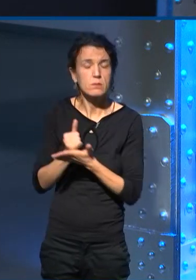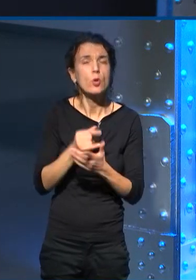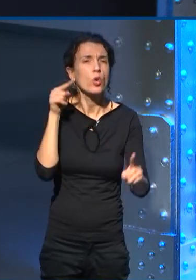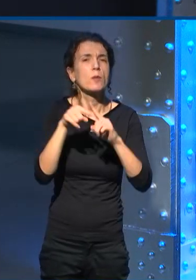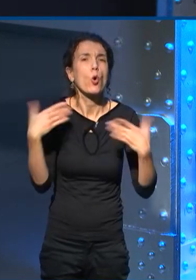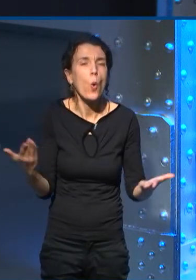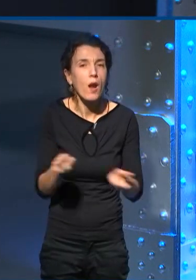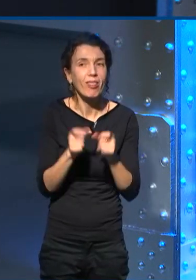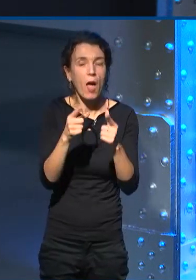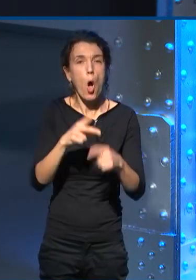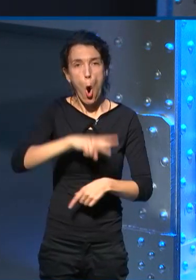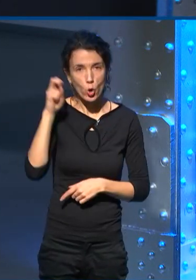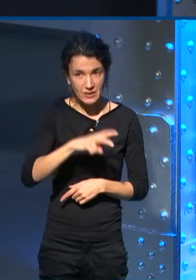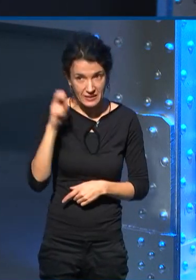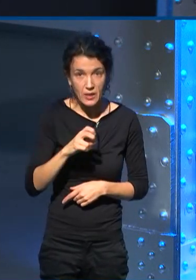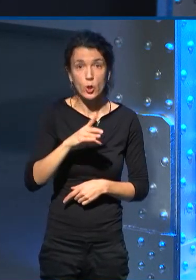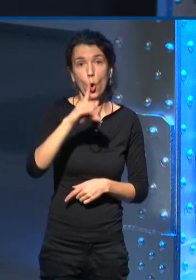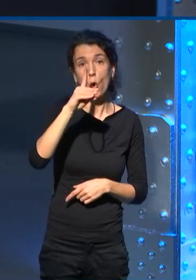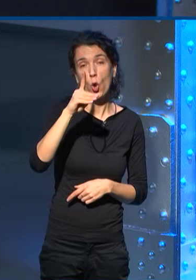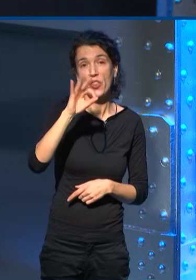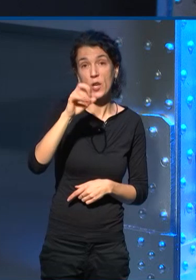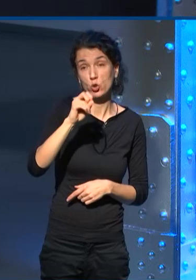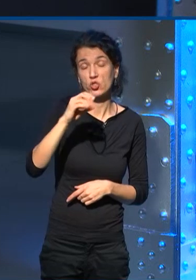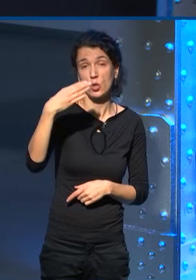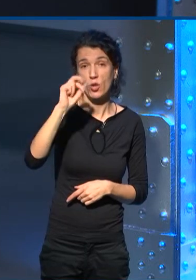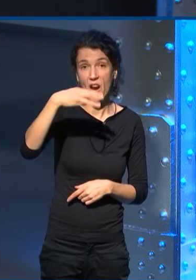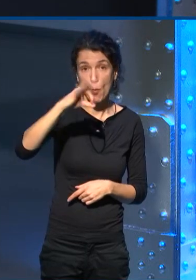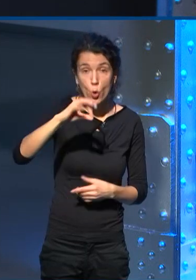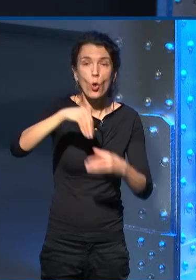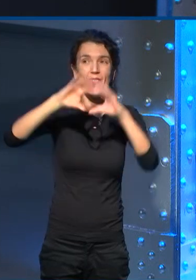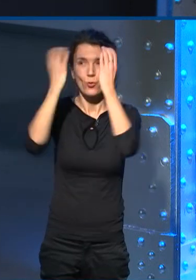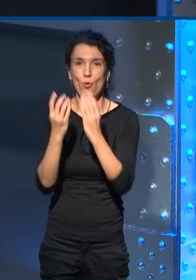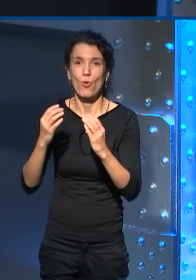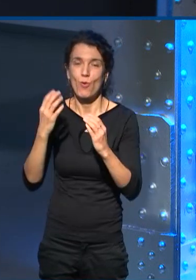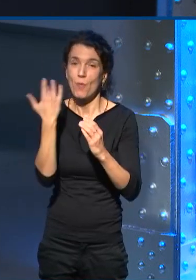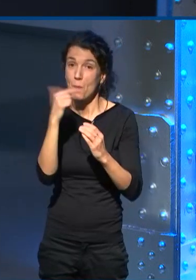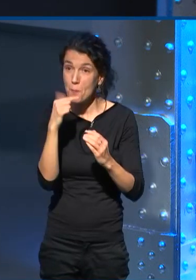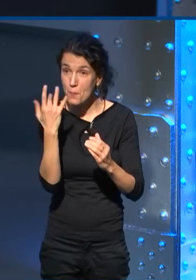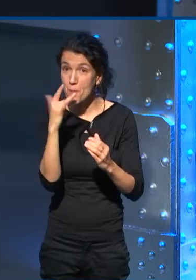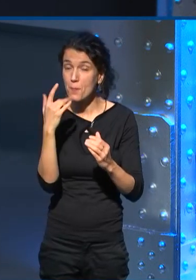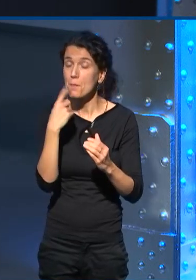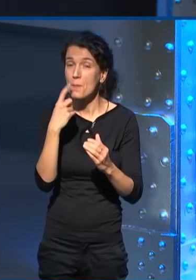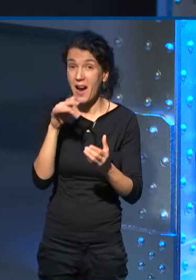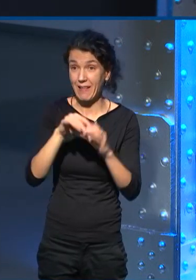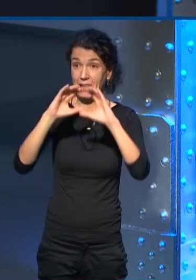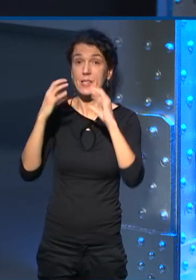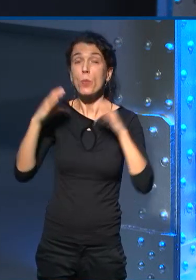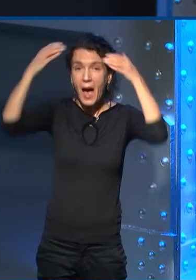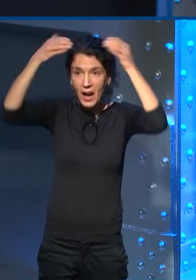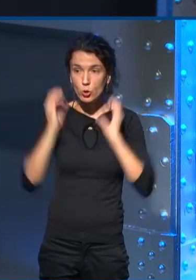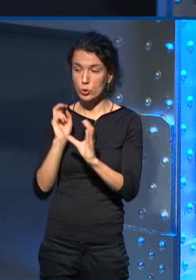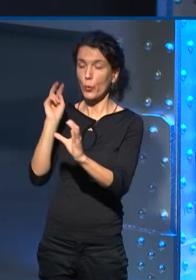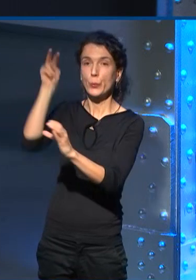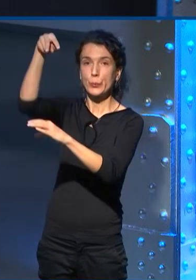a producir oxígeno desde el dióxido de carbono que hay en la atmósfera de Marte. ¿Por qué es esto relevante? Pues porque si un día van astronautas allí, necesitaremos ser capaces de